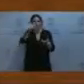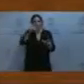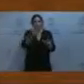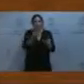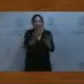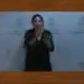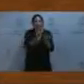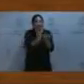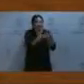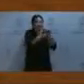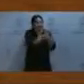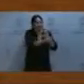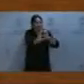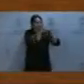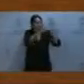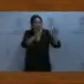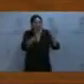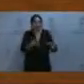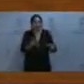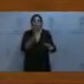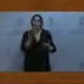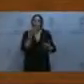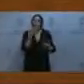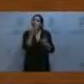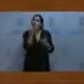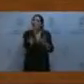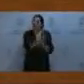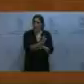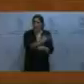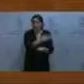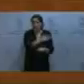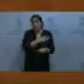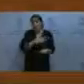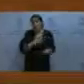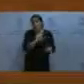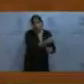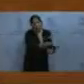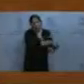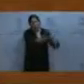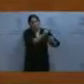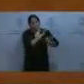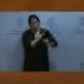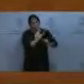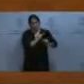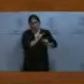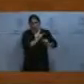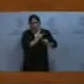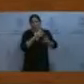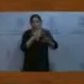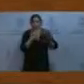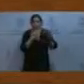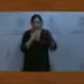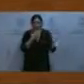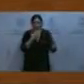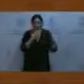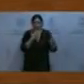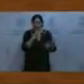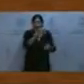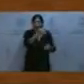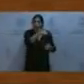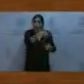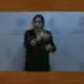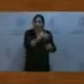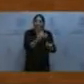explicaciones. Mire, y le voy a poner ejemplos, y yo querría que hoy usted me contestara eso. Por ejemplo, ustedes tienen que dar